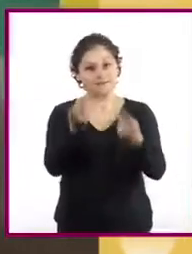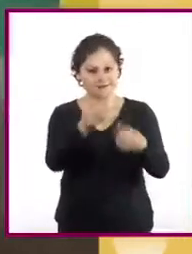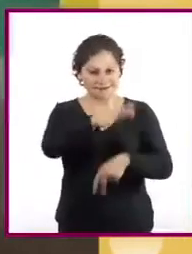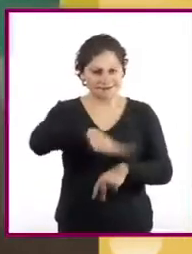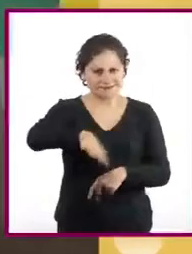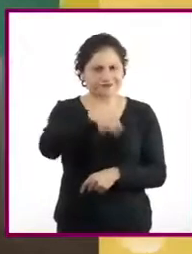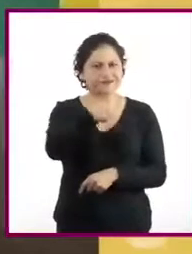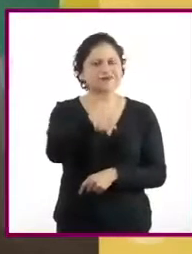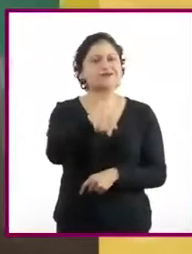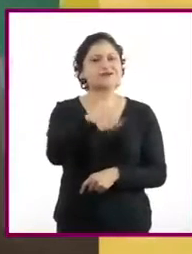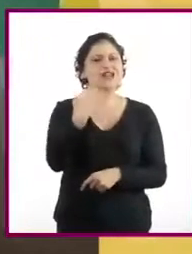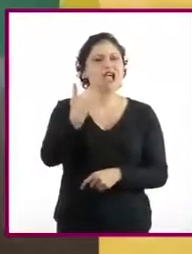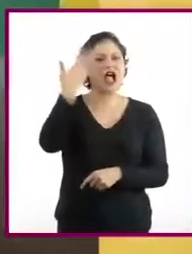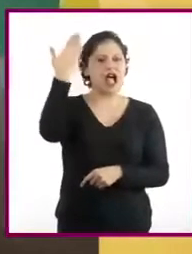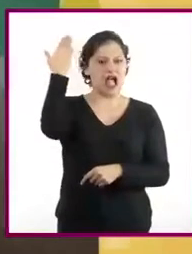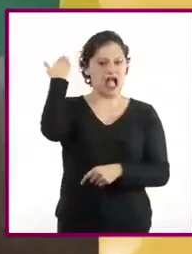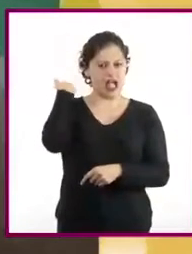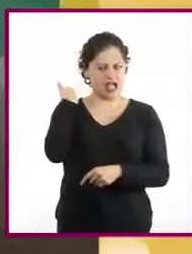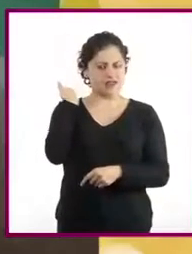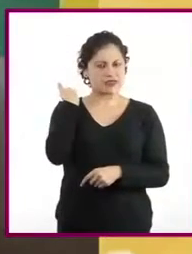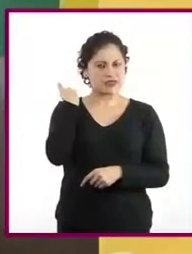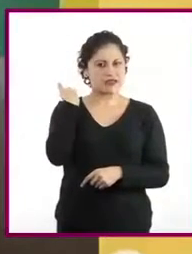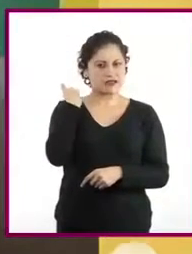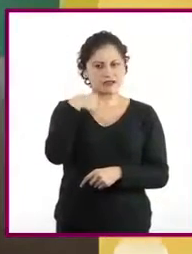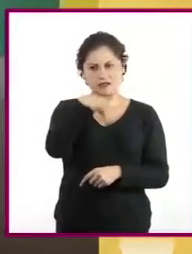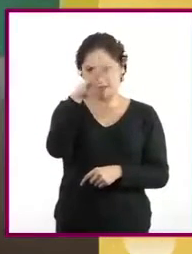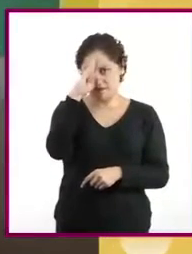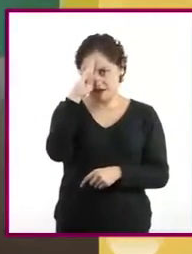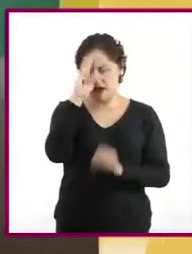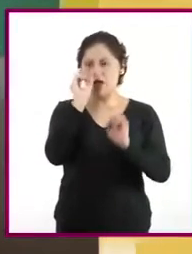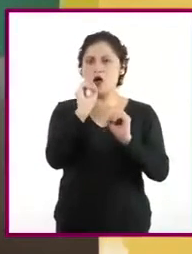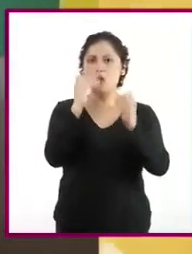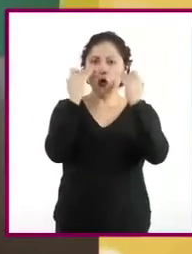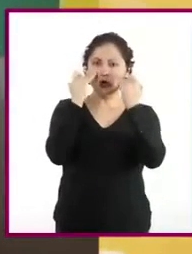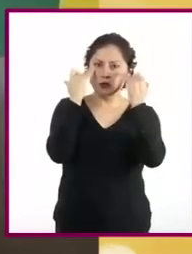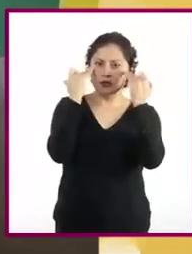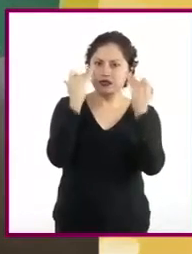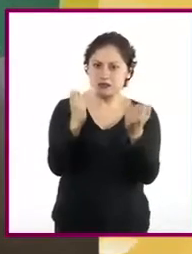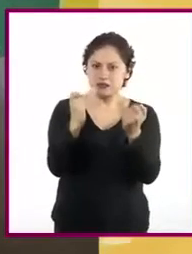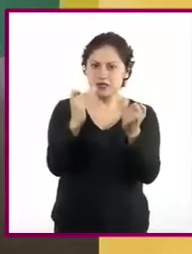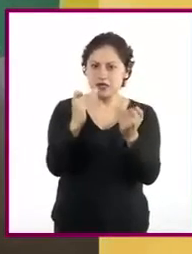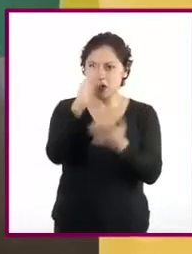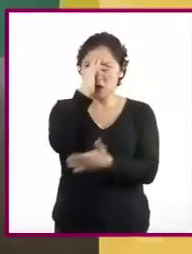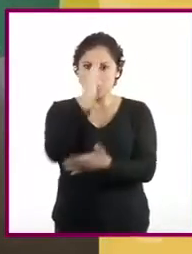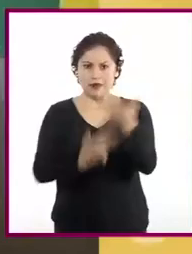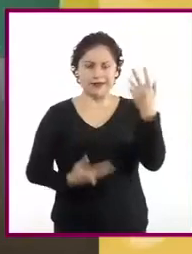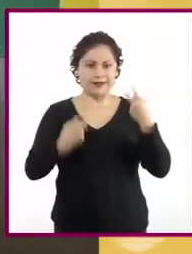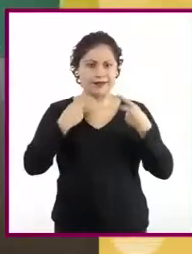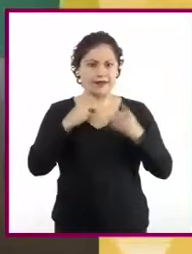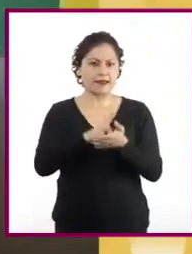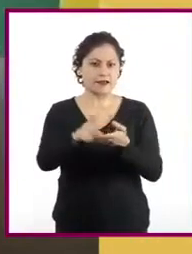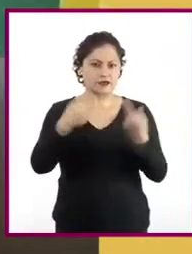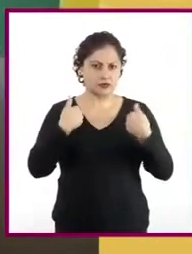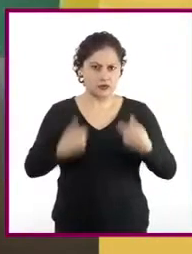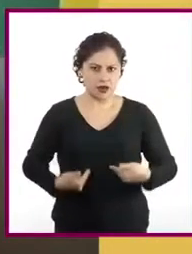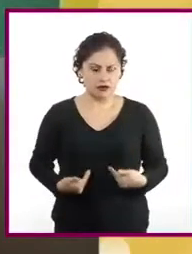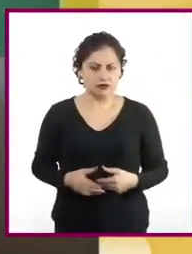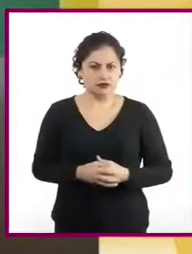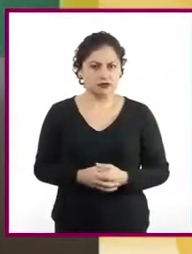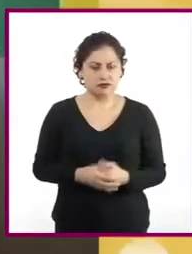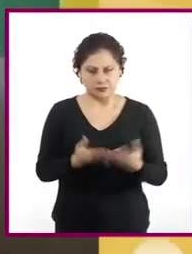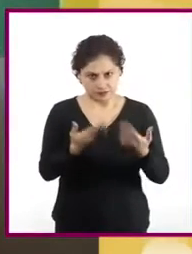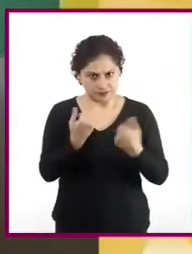ustedes ha experimentado o ha sido testigo de una violación a los derechos humanos? A